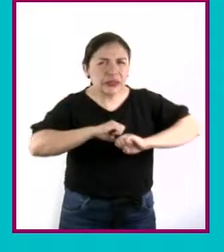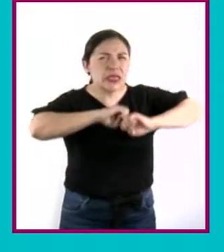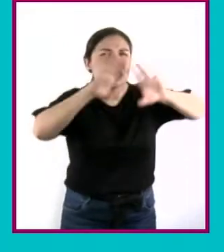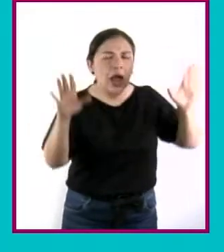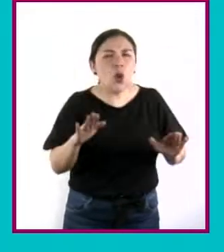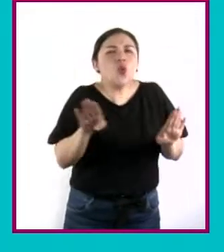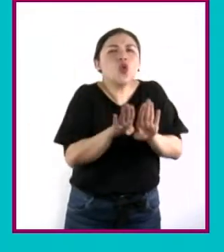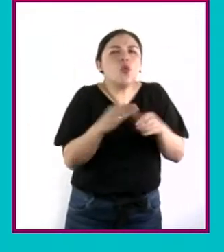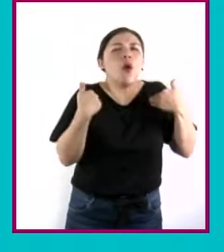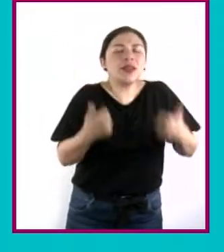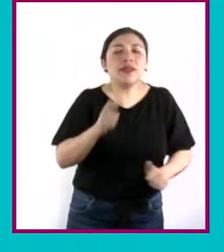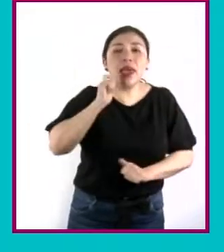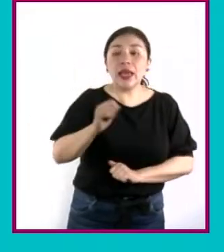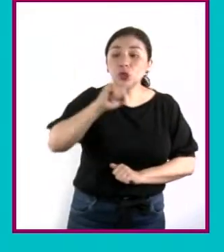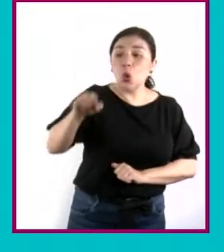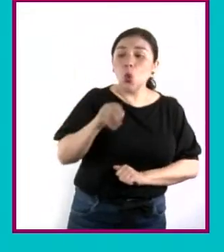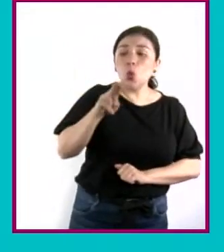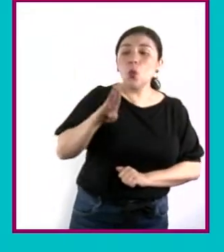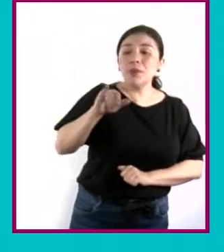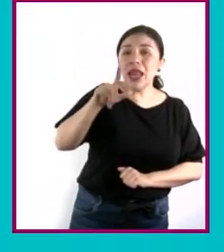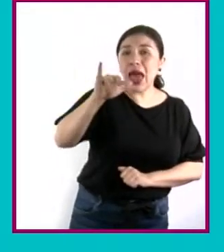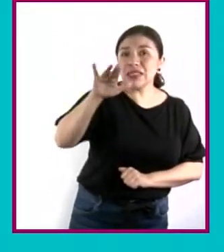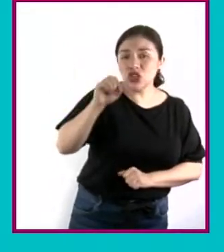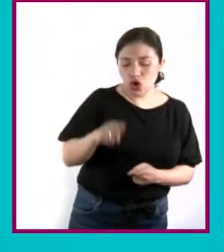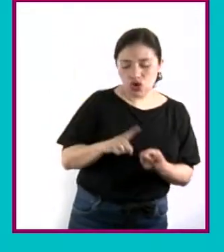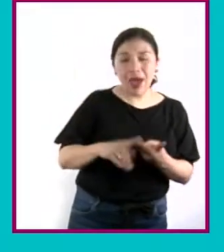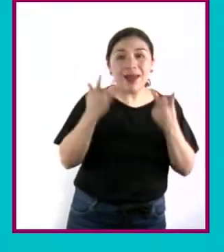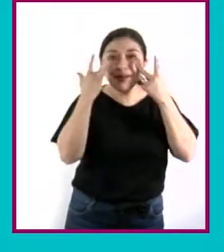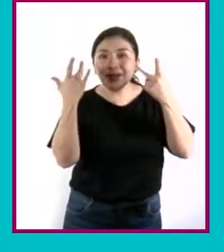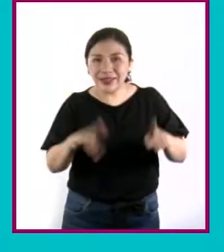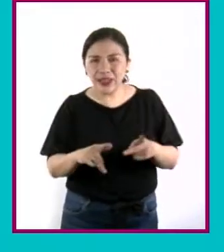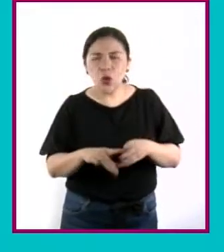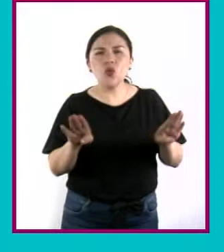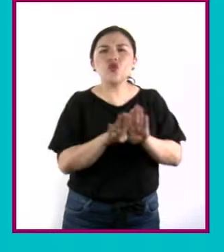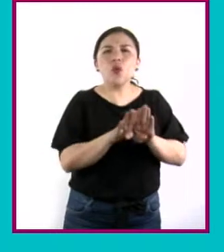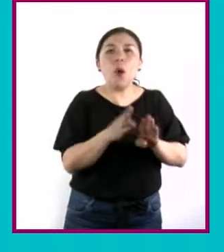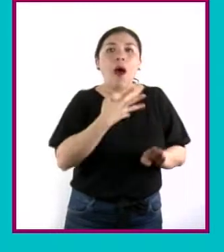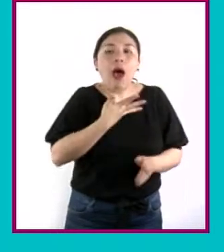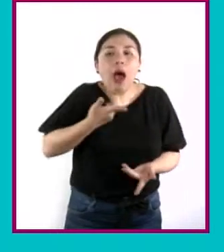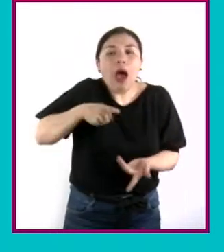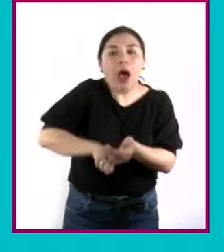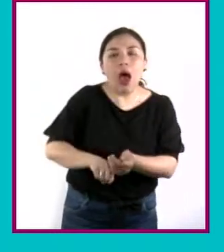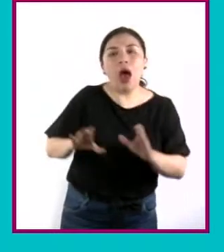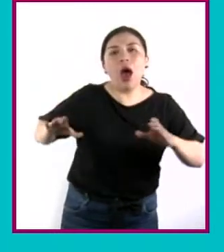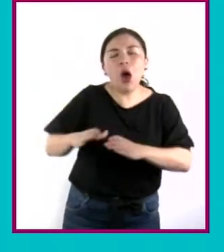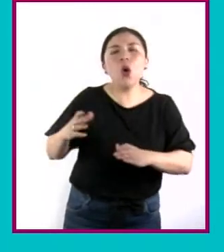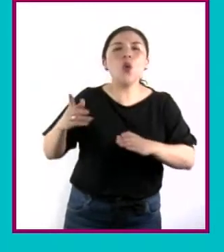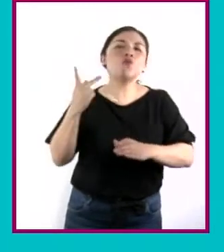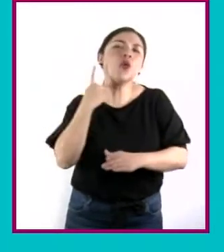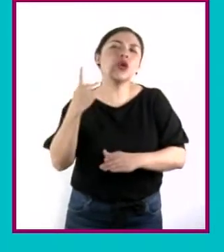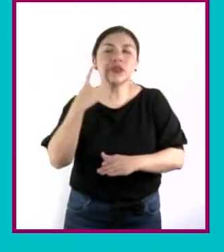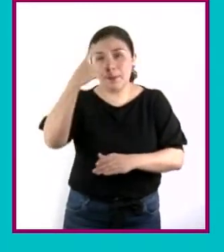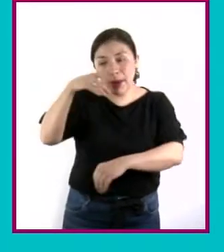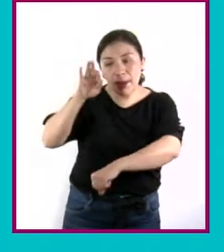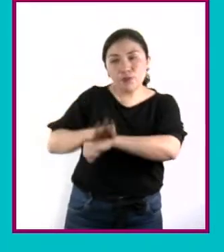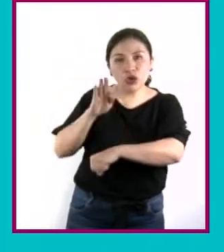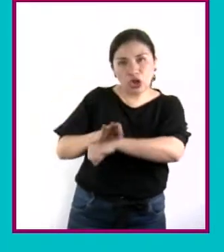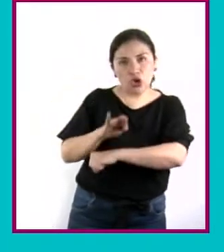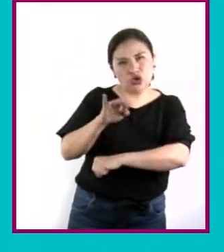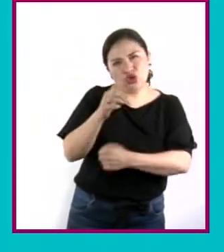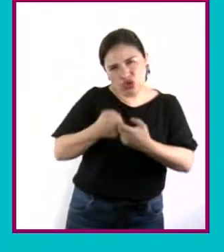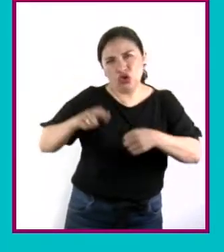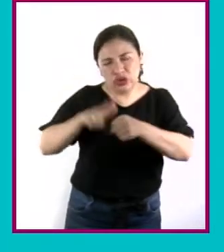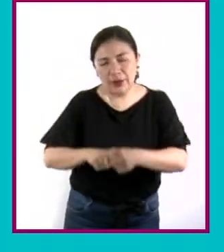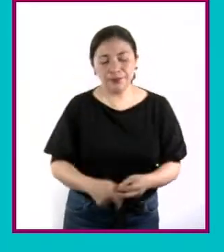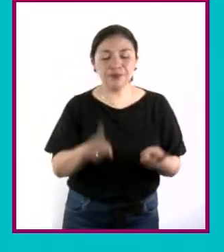debemos entender por jubilación y por retiro en el contexto de las políticas públicas de protección social. Segundo, tenemos